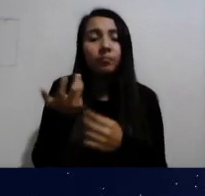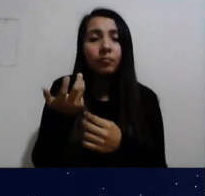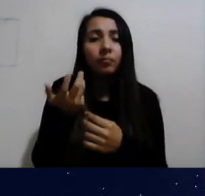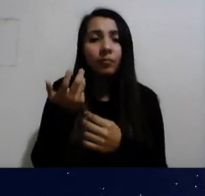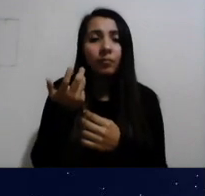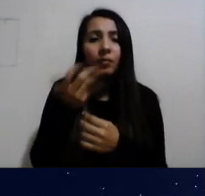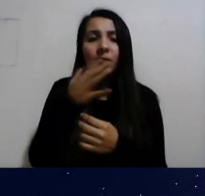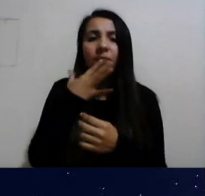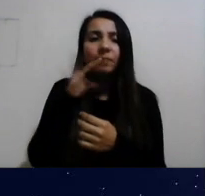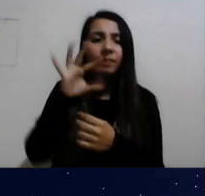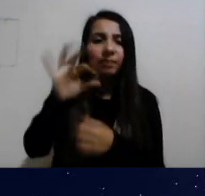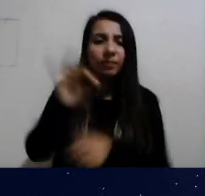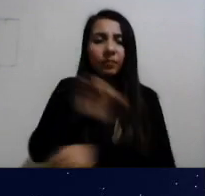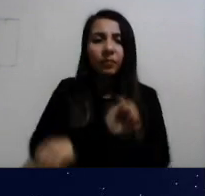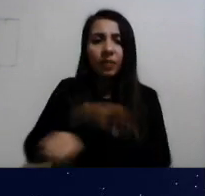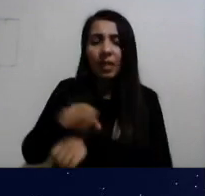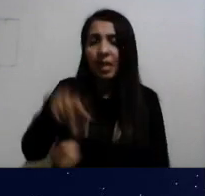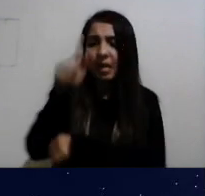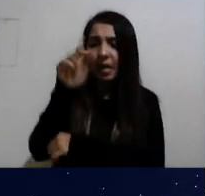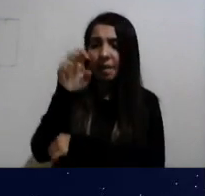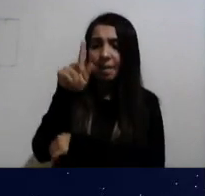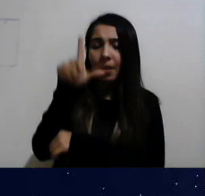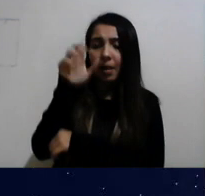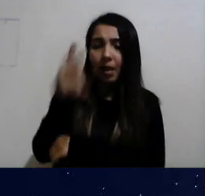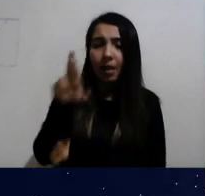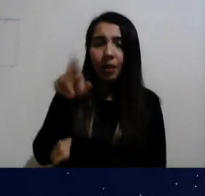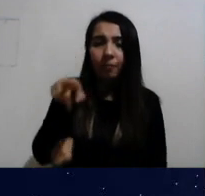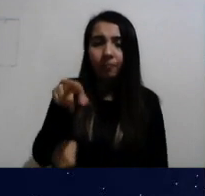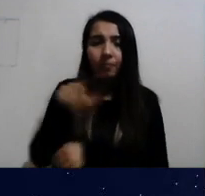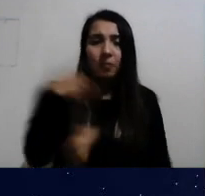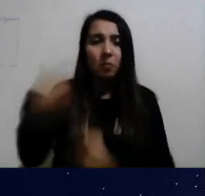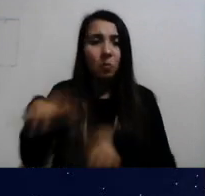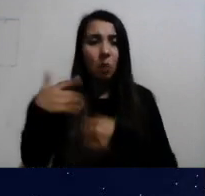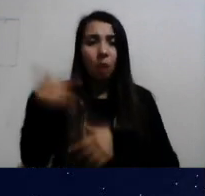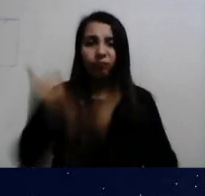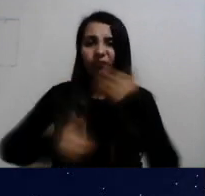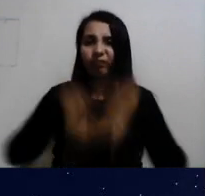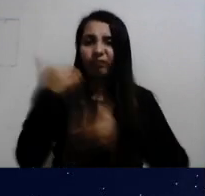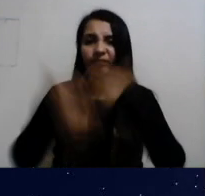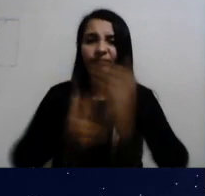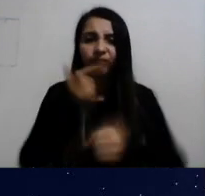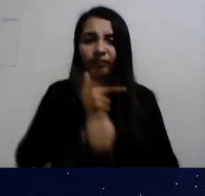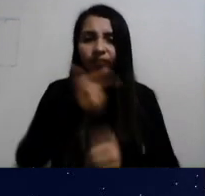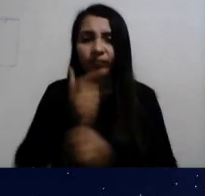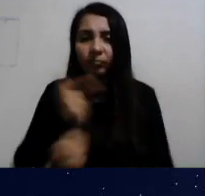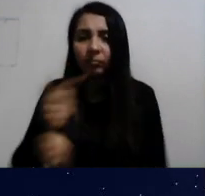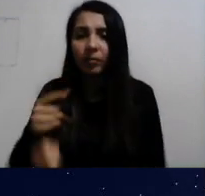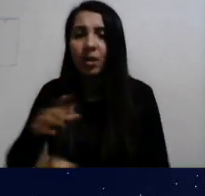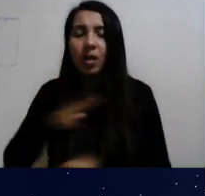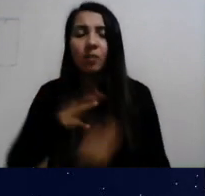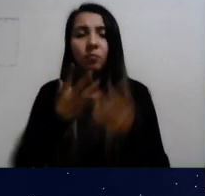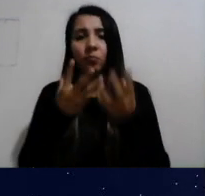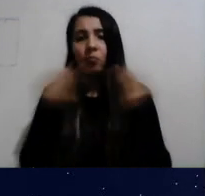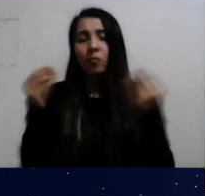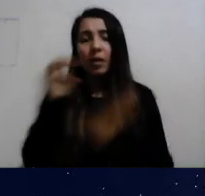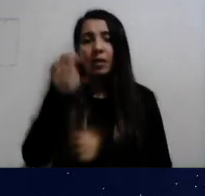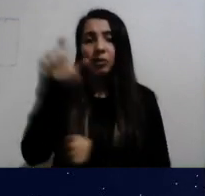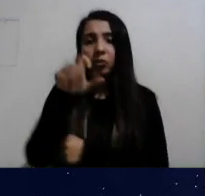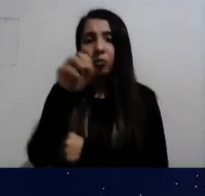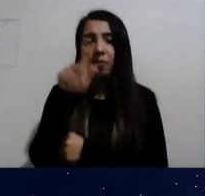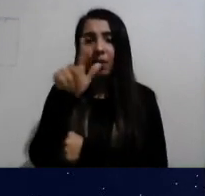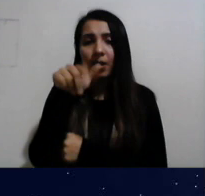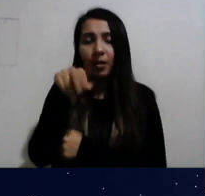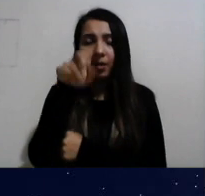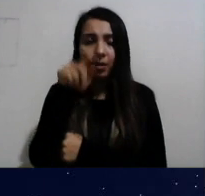Kepler ha revolucionado el campo y, bueno, hay miles de exoplanetas conocidos.